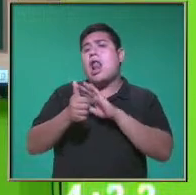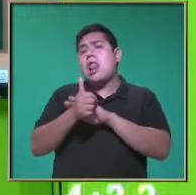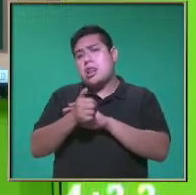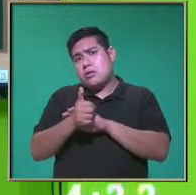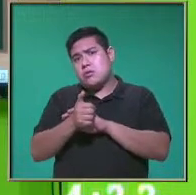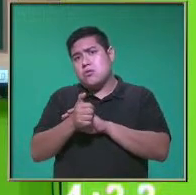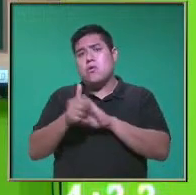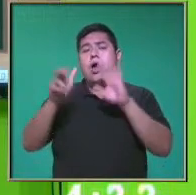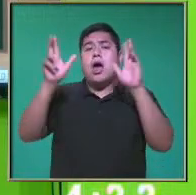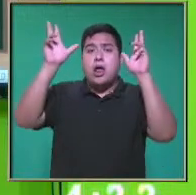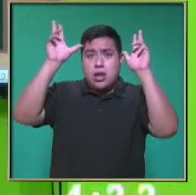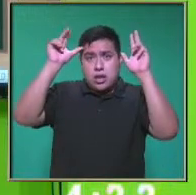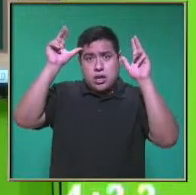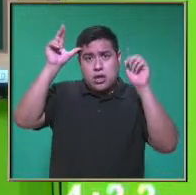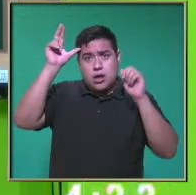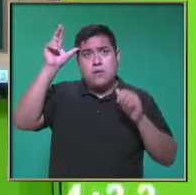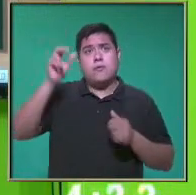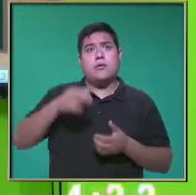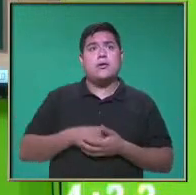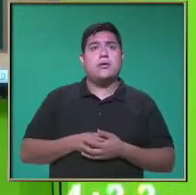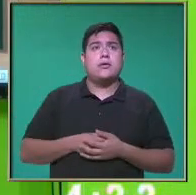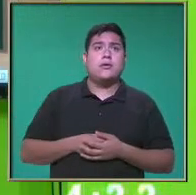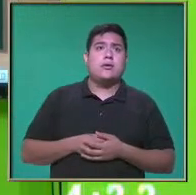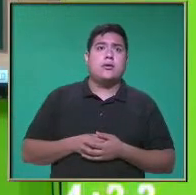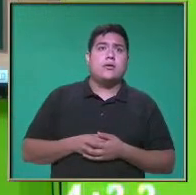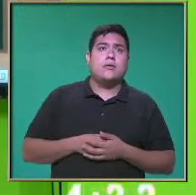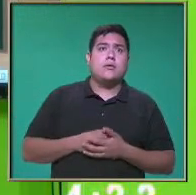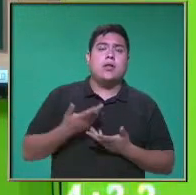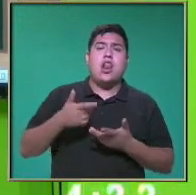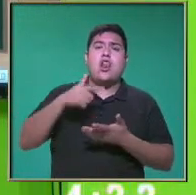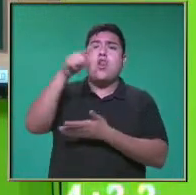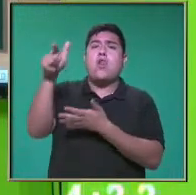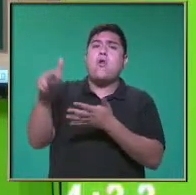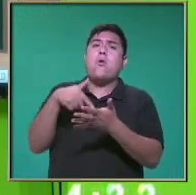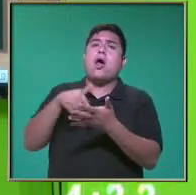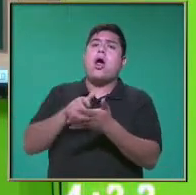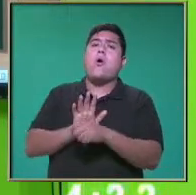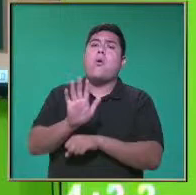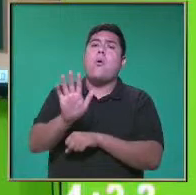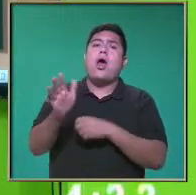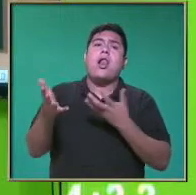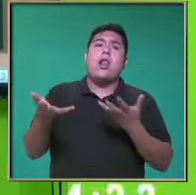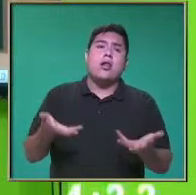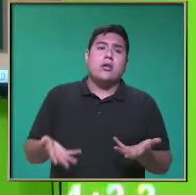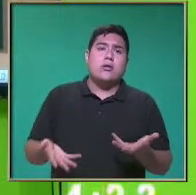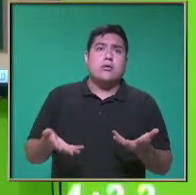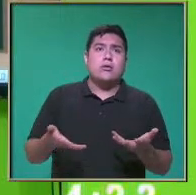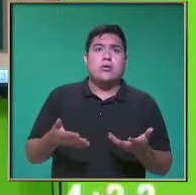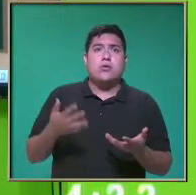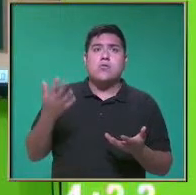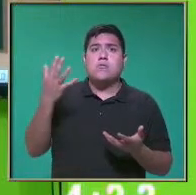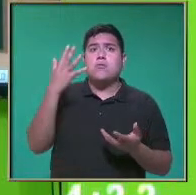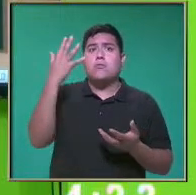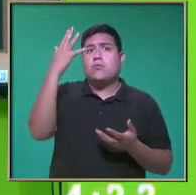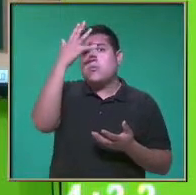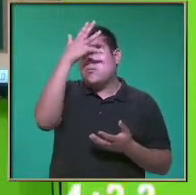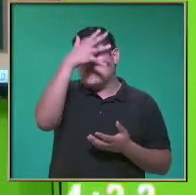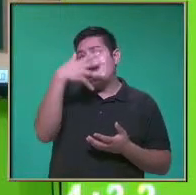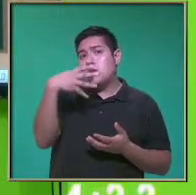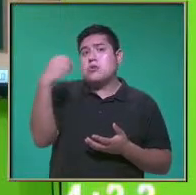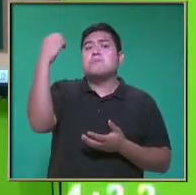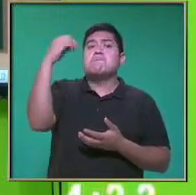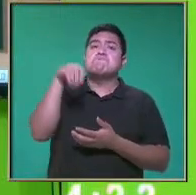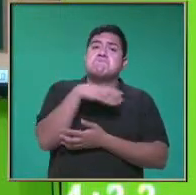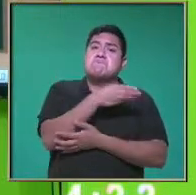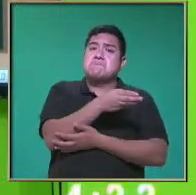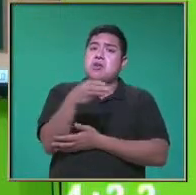que aparecen en el título, la liebre y la tortuga. Which is the setting? ¿Cuál es la locación? We have a beautiful field of flowers. Tenemos, por